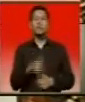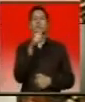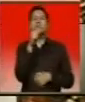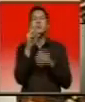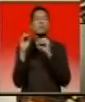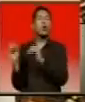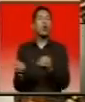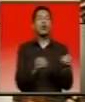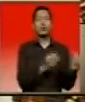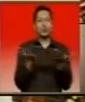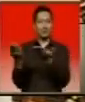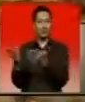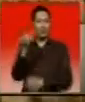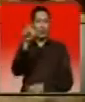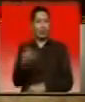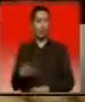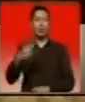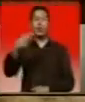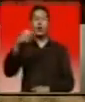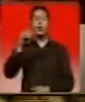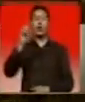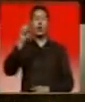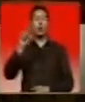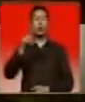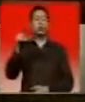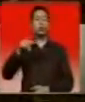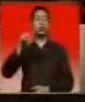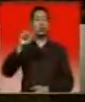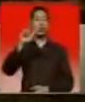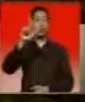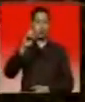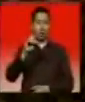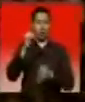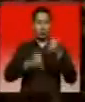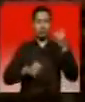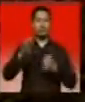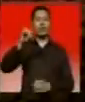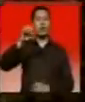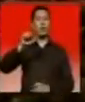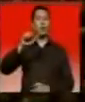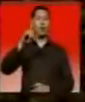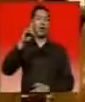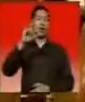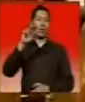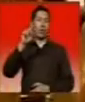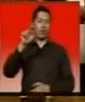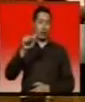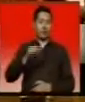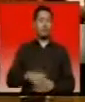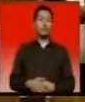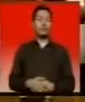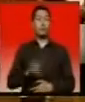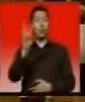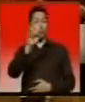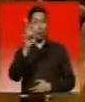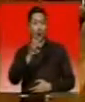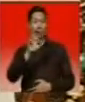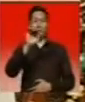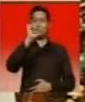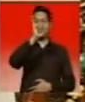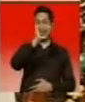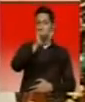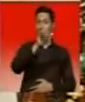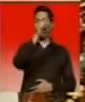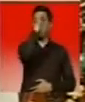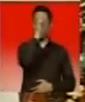Gonzalo Medina y él hizo la invitación para todos. Viernes 24, 25 y 26 de julio, de 10 de la mañana a 10